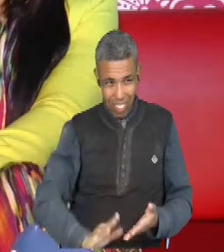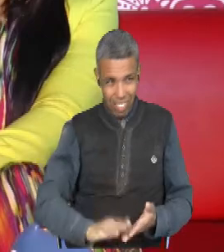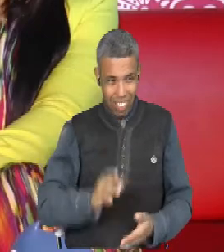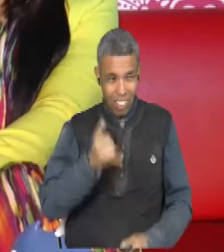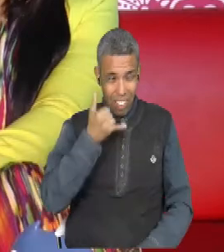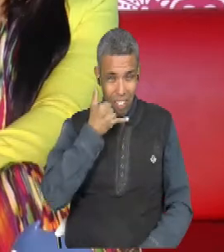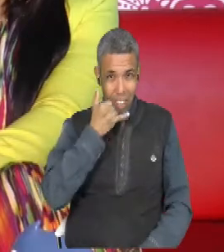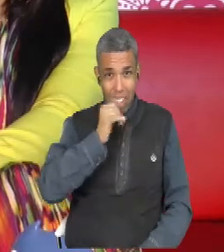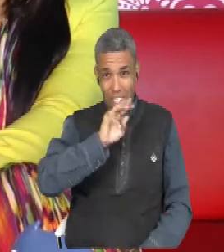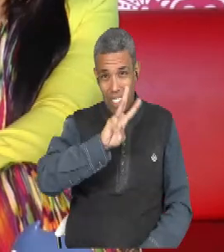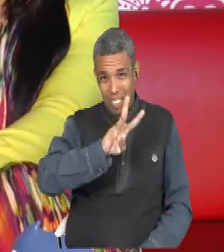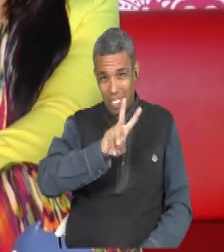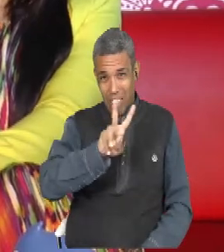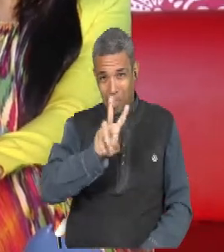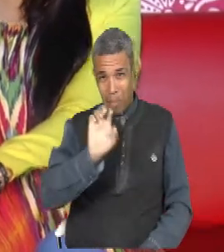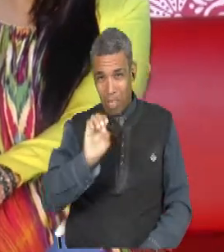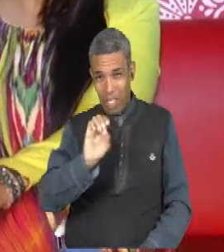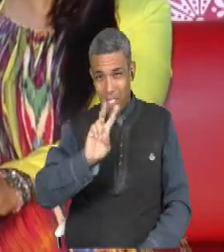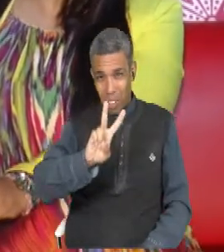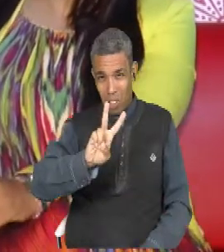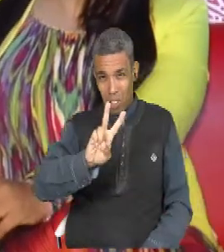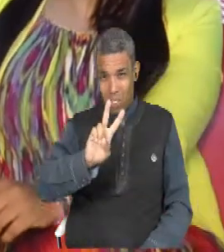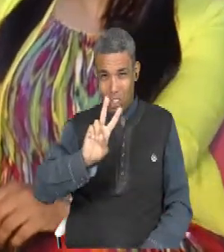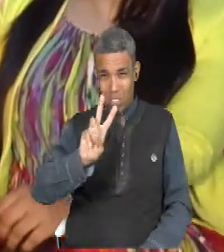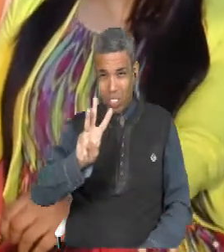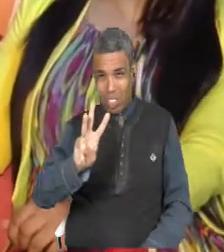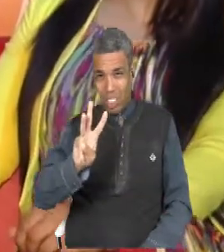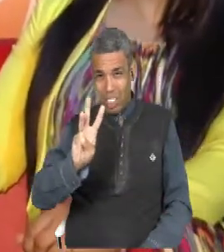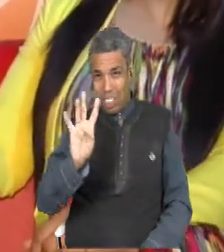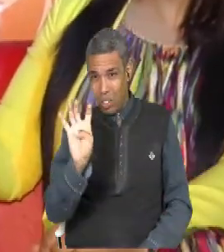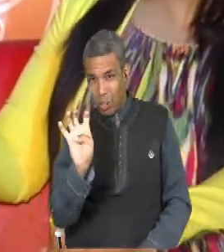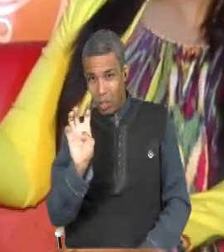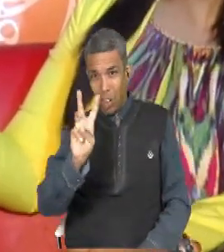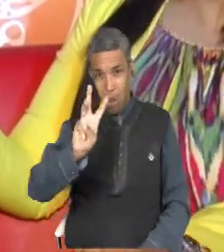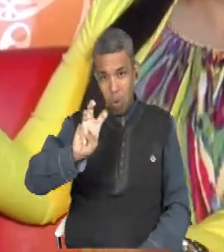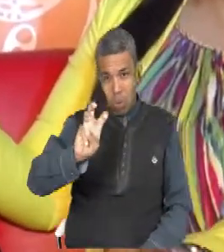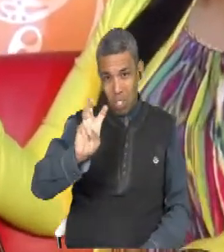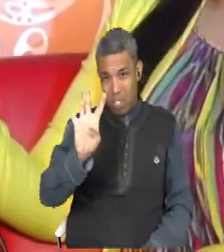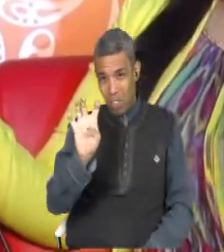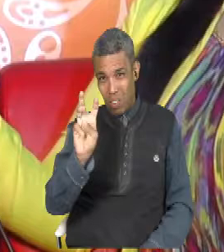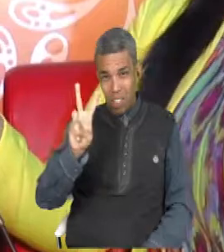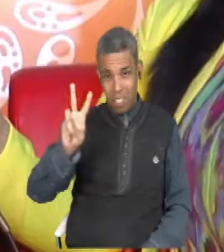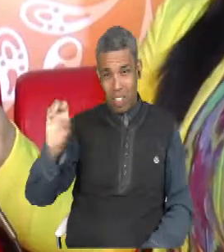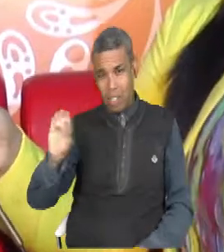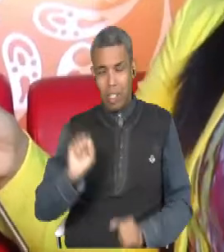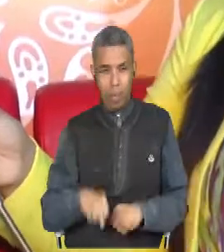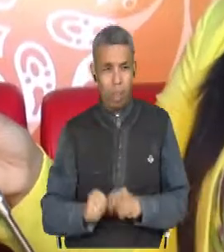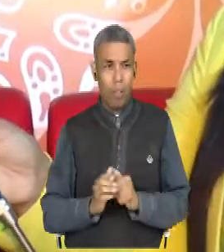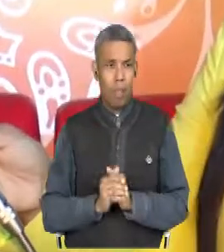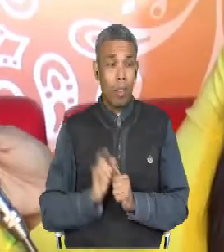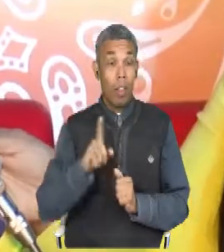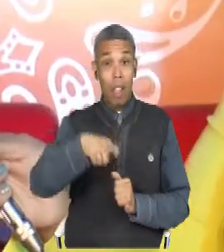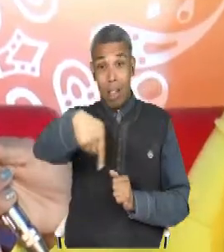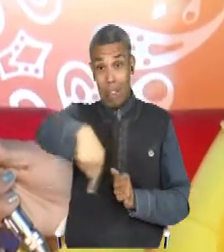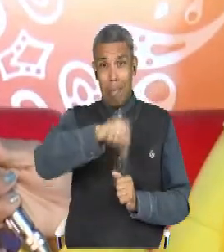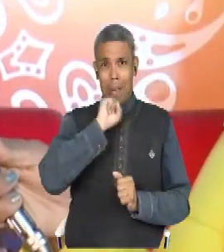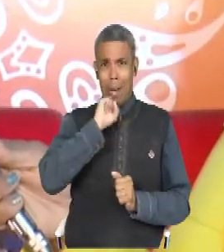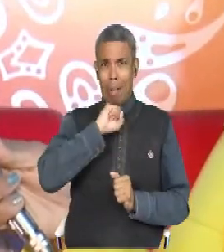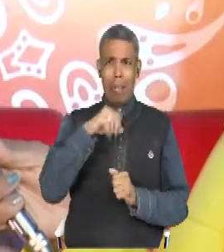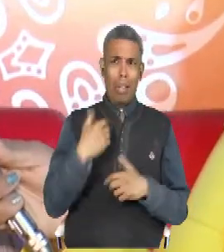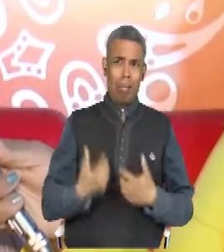320-229-8930. Quiero hacerle una invitación a todos los empresarios de Barranca Bermeja, que Barranca Bermeja tiene un potencial muy alto,